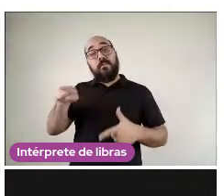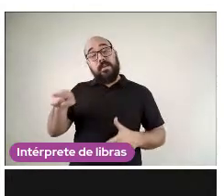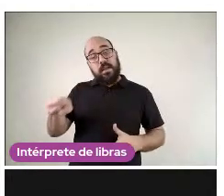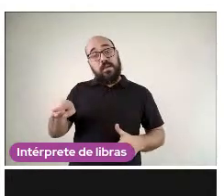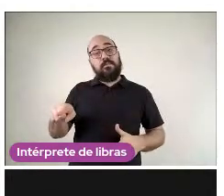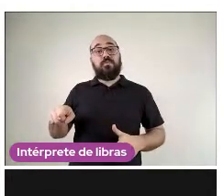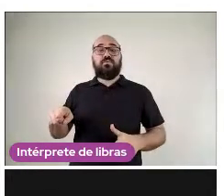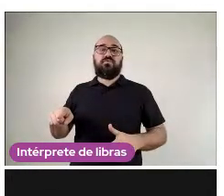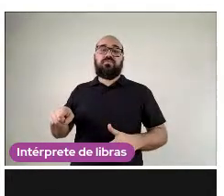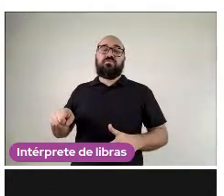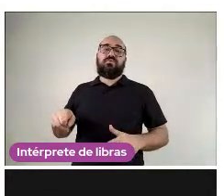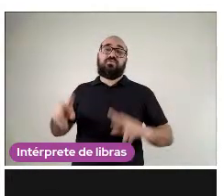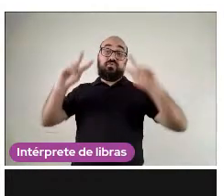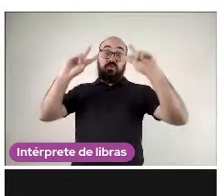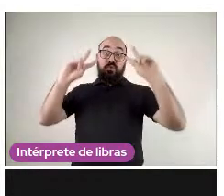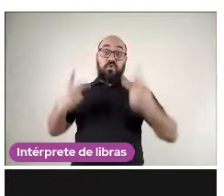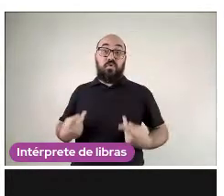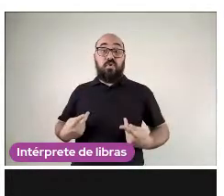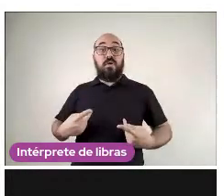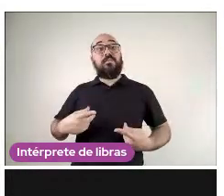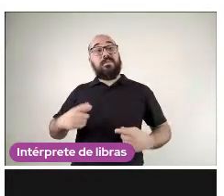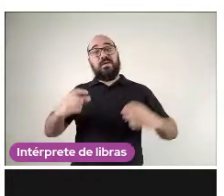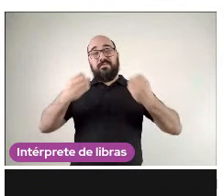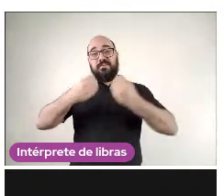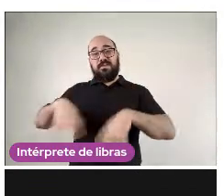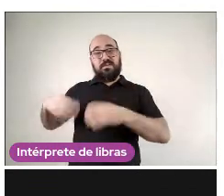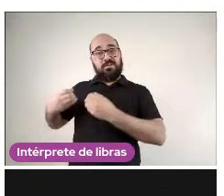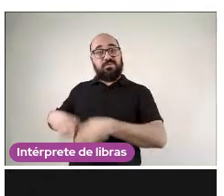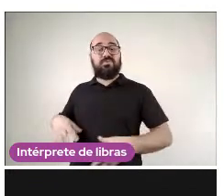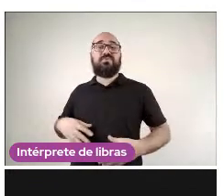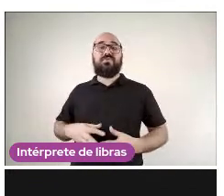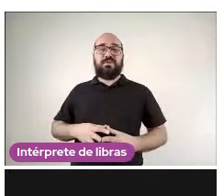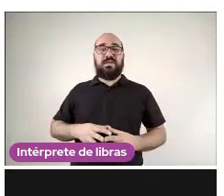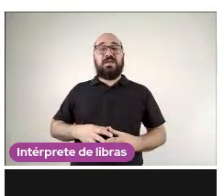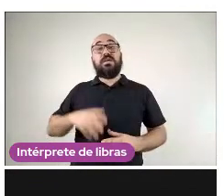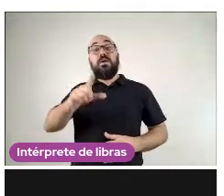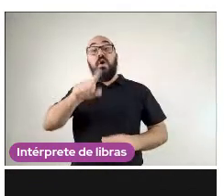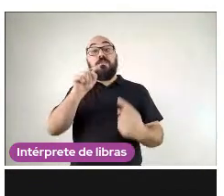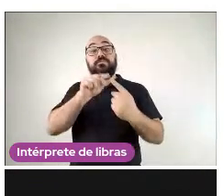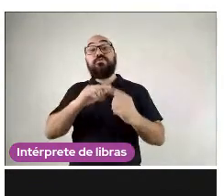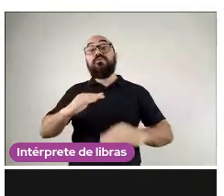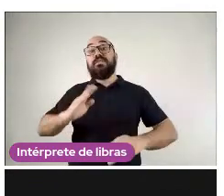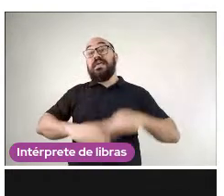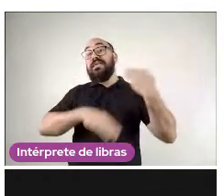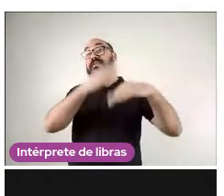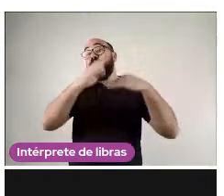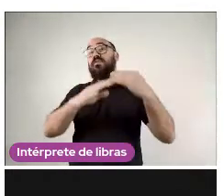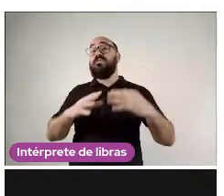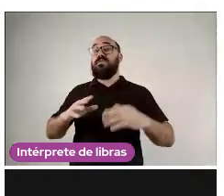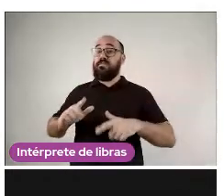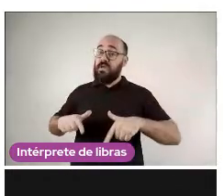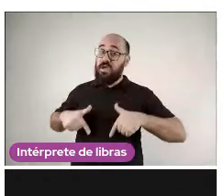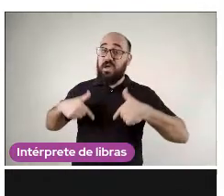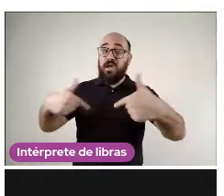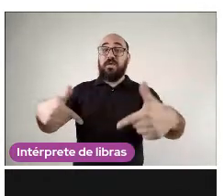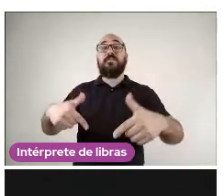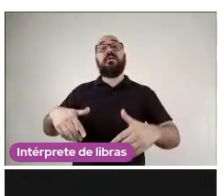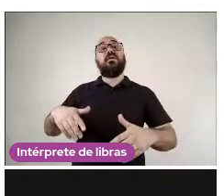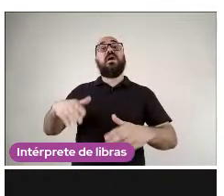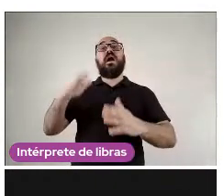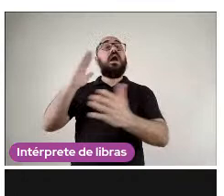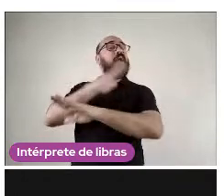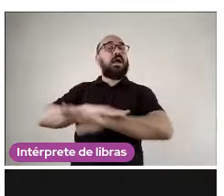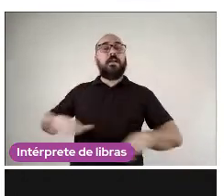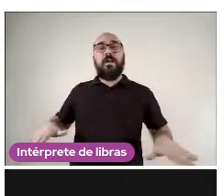proteger el planeta y garantizar paz y prosperidad. ¿Por qué hago mención en esto y no solamente la vida marina? Porque de nada sirve